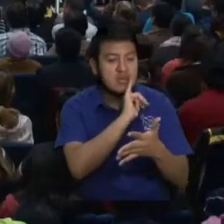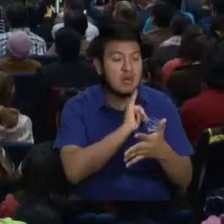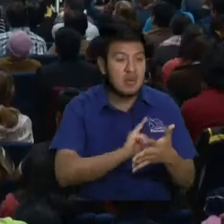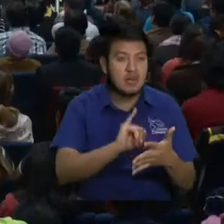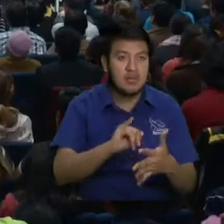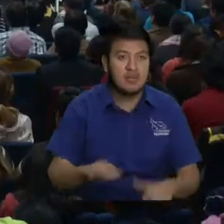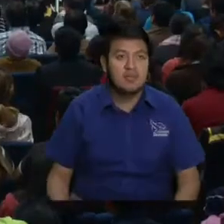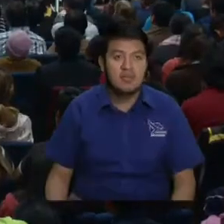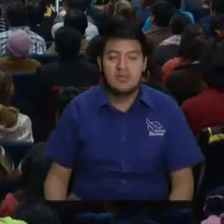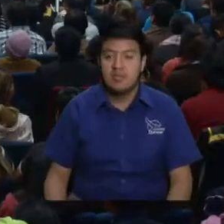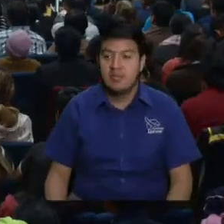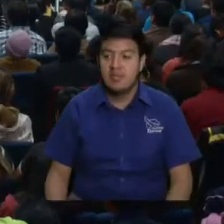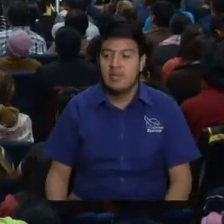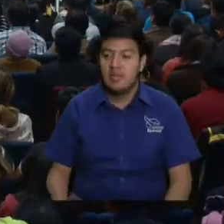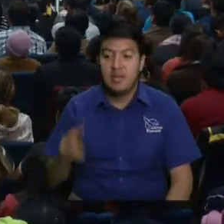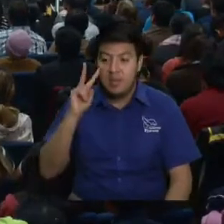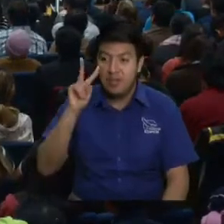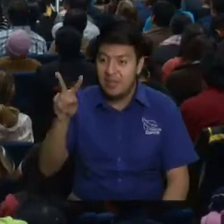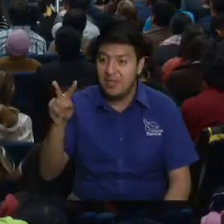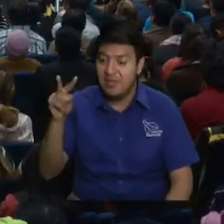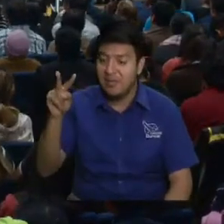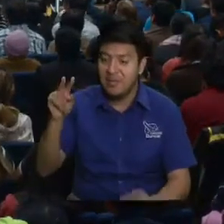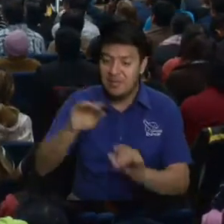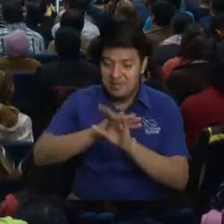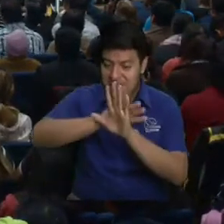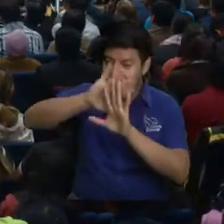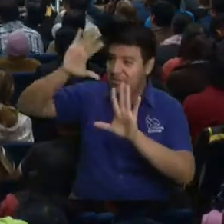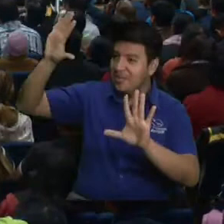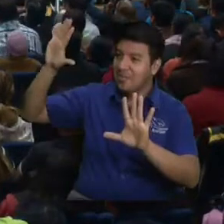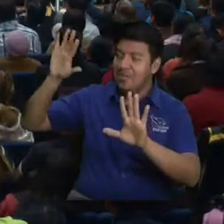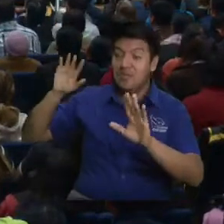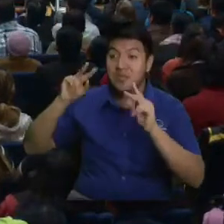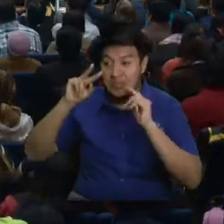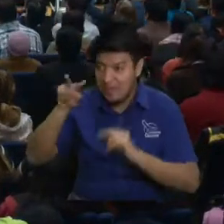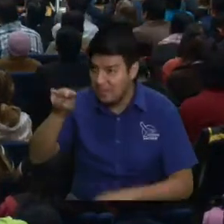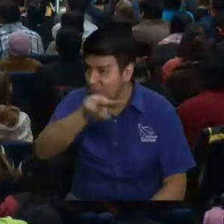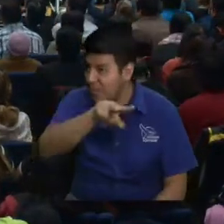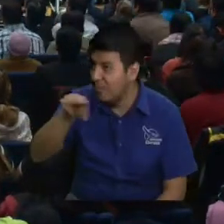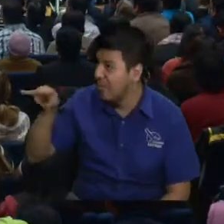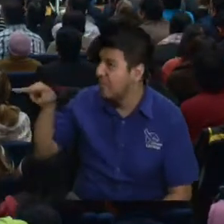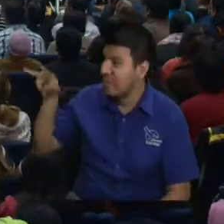Así pegados en el vidrio, disimuladamente, así en el vidrio.